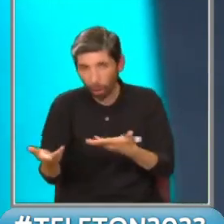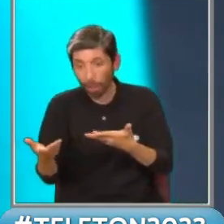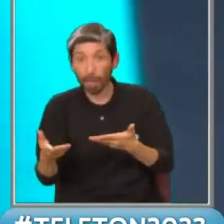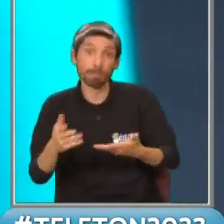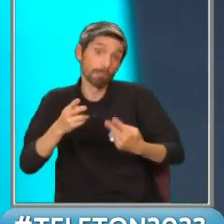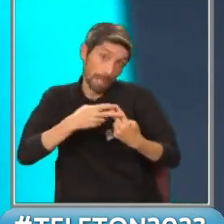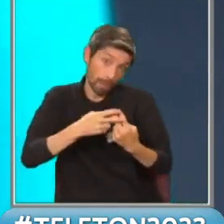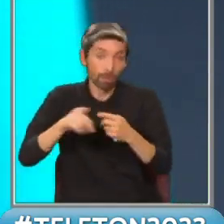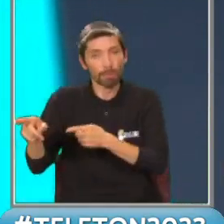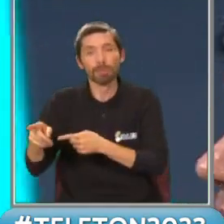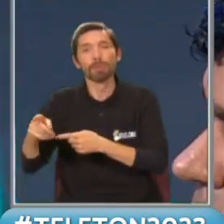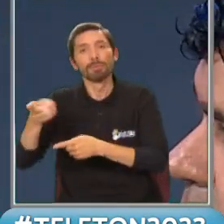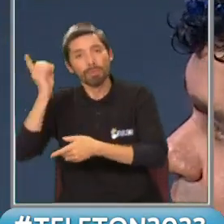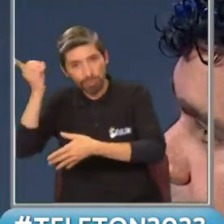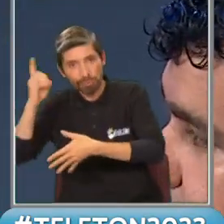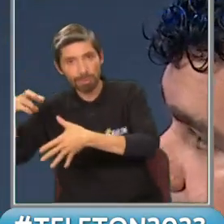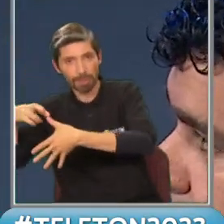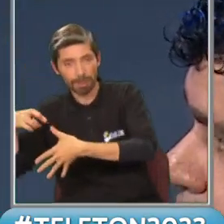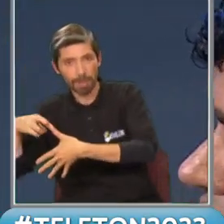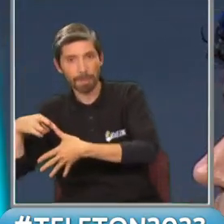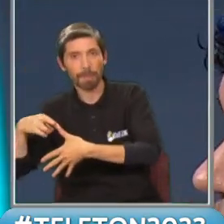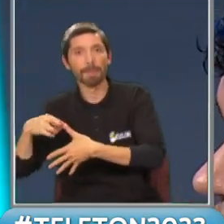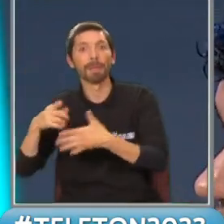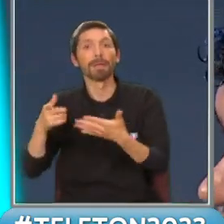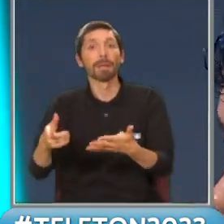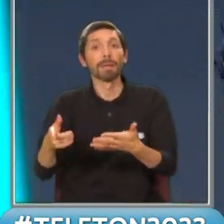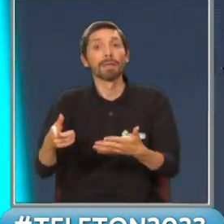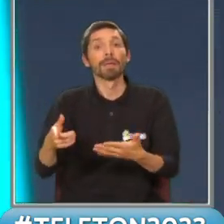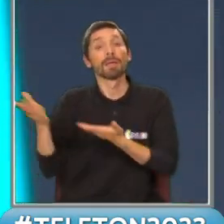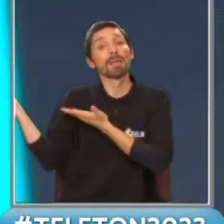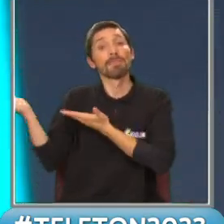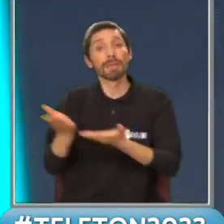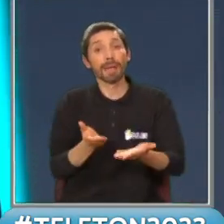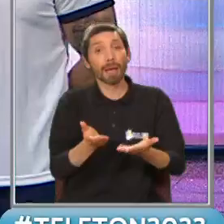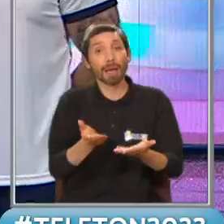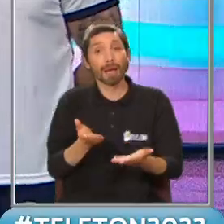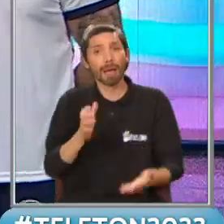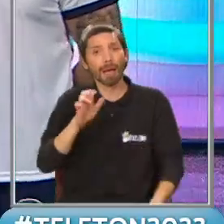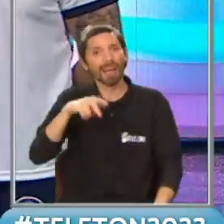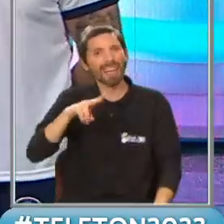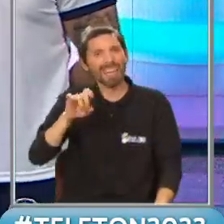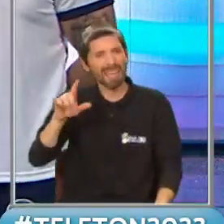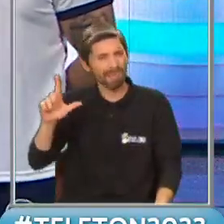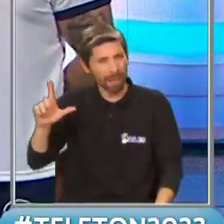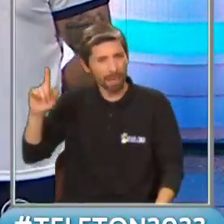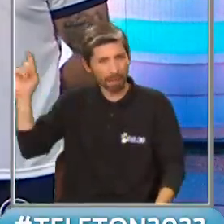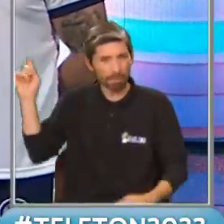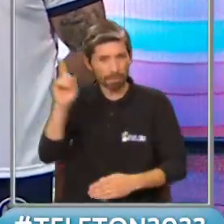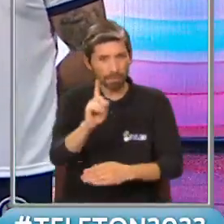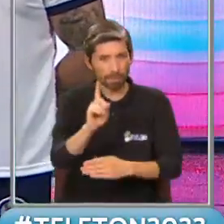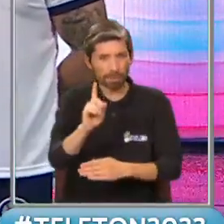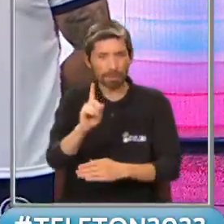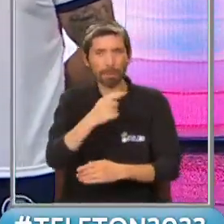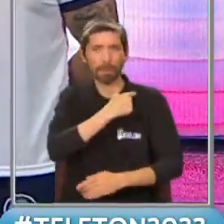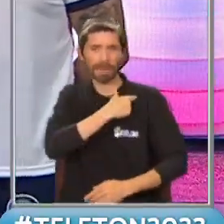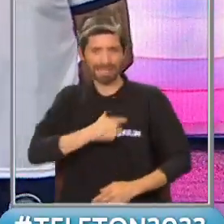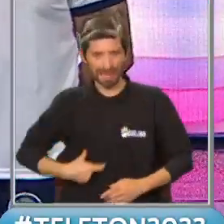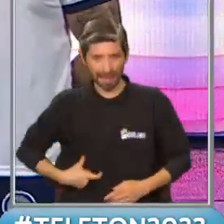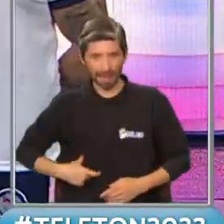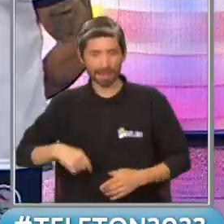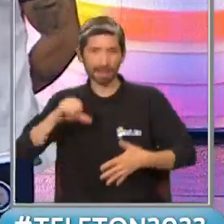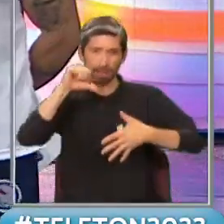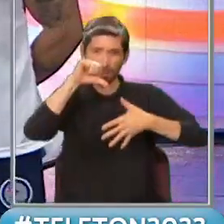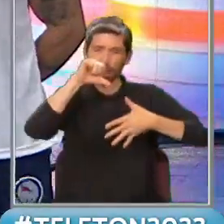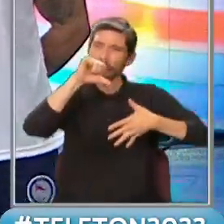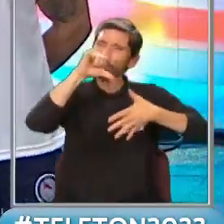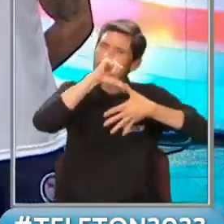invitar a este escenario a que es presidente de panam Sports para que pase adelante por favor Miguel Ángel Mujica